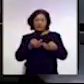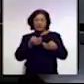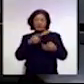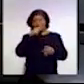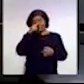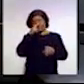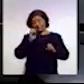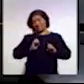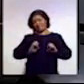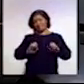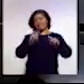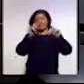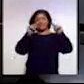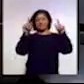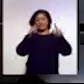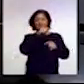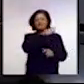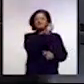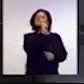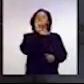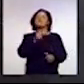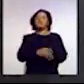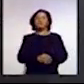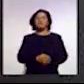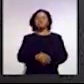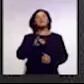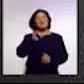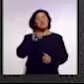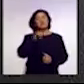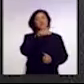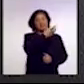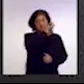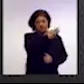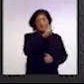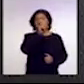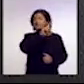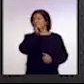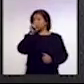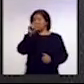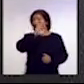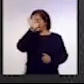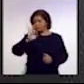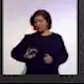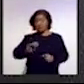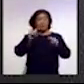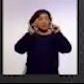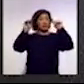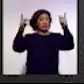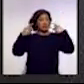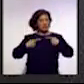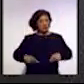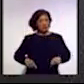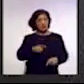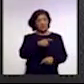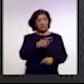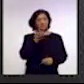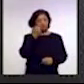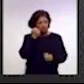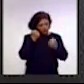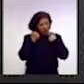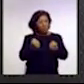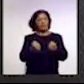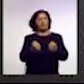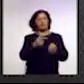de tlaxcala son 100% tlaxcaltecas y esto hay que decirlo con letras mayúsculas y con un tono que se escuche